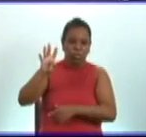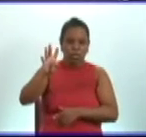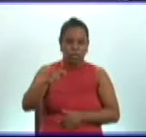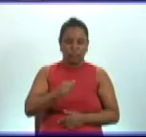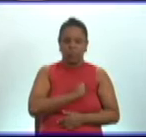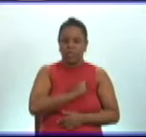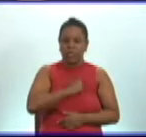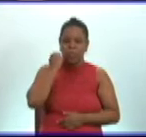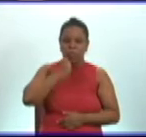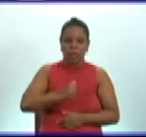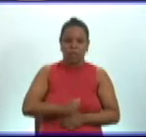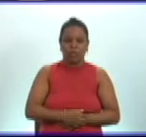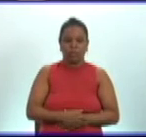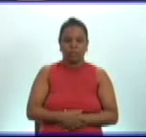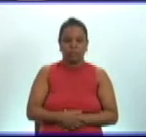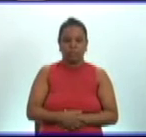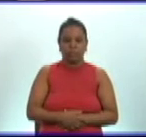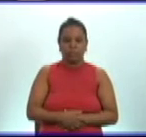doble.